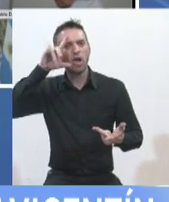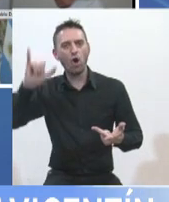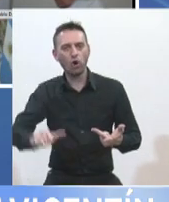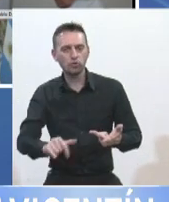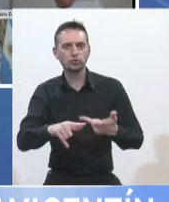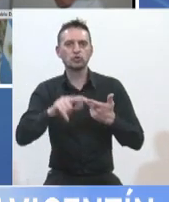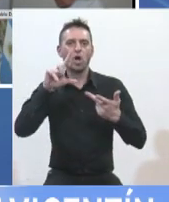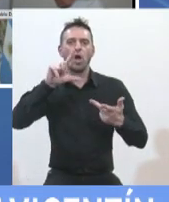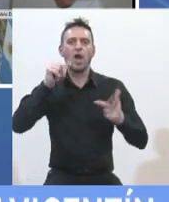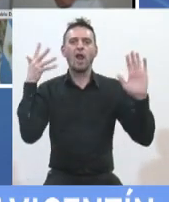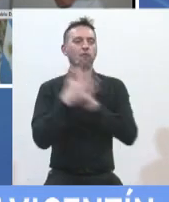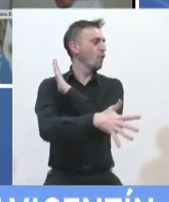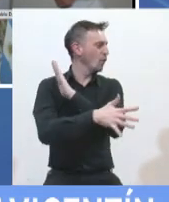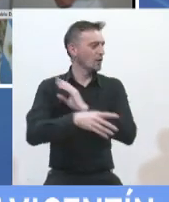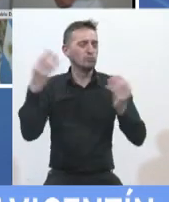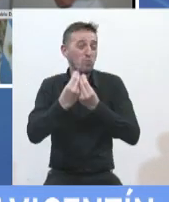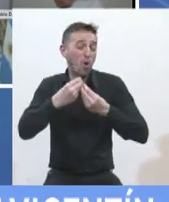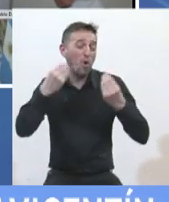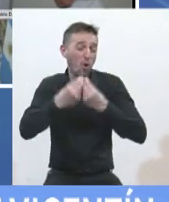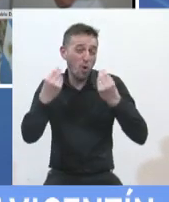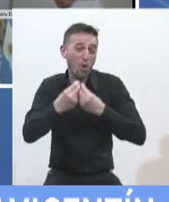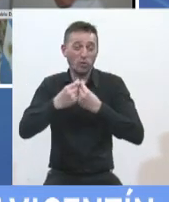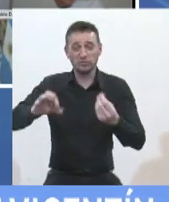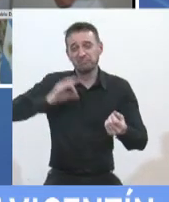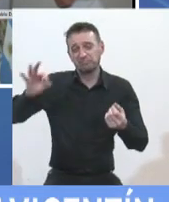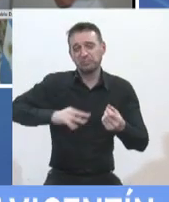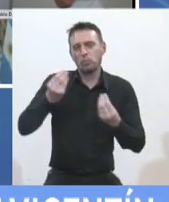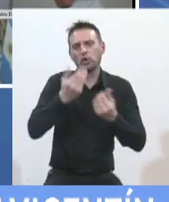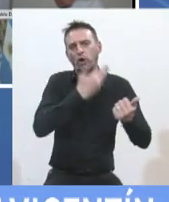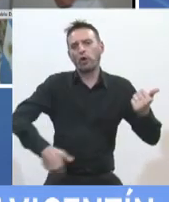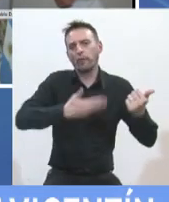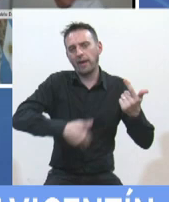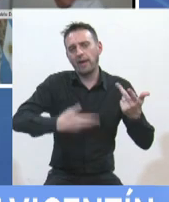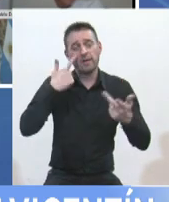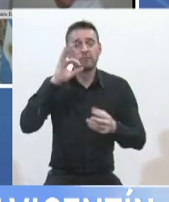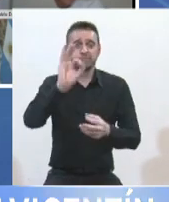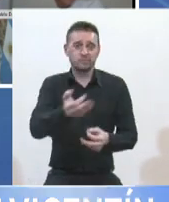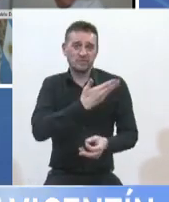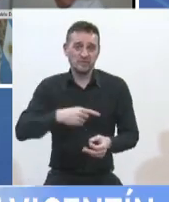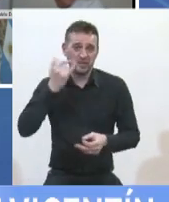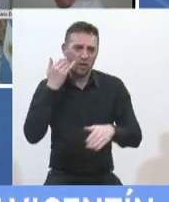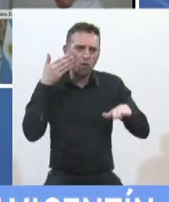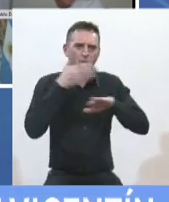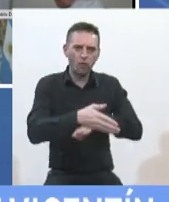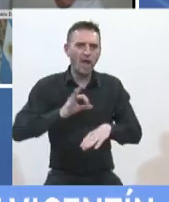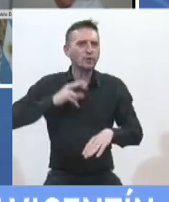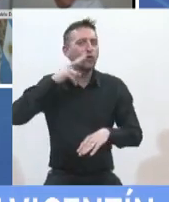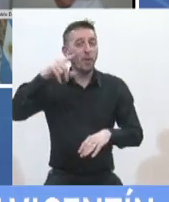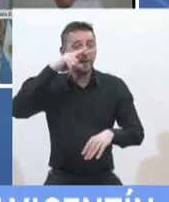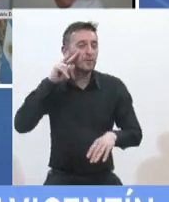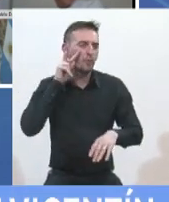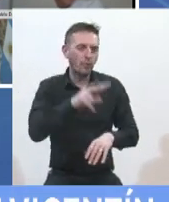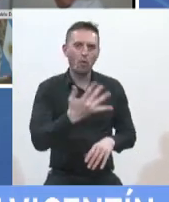quiero recordar que es una empresa que tiene muchos años entonces pasó por muchos gobiernos usted presidenta de hecho la visitó la elogió en año 2007